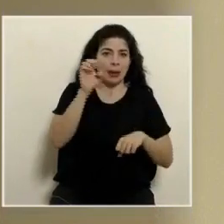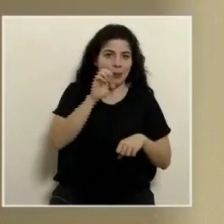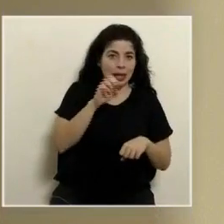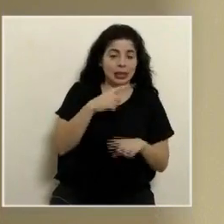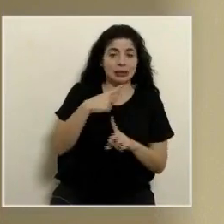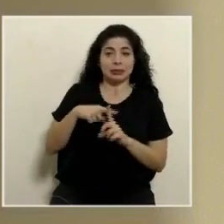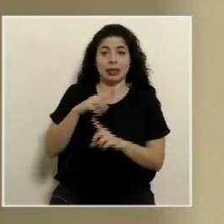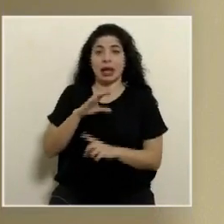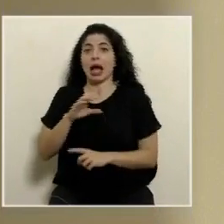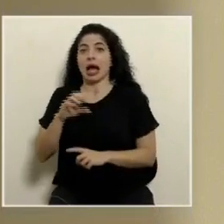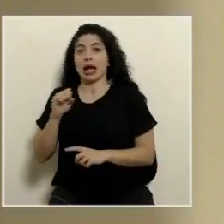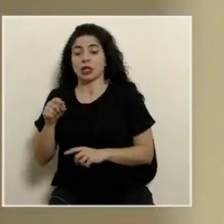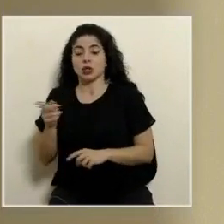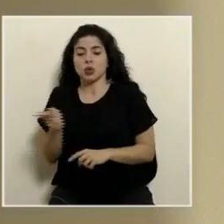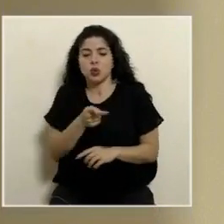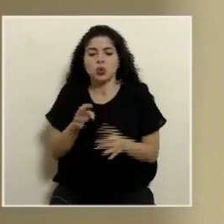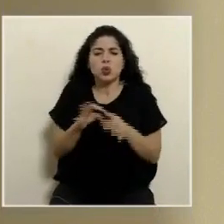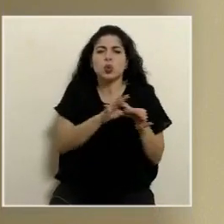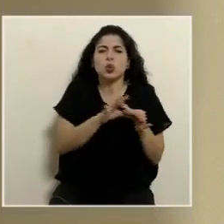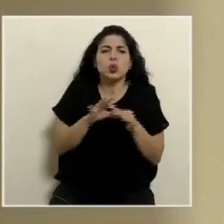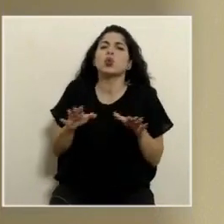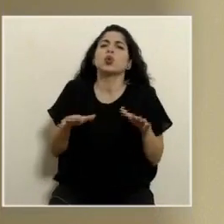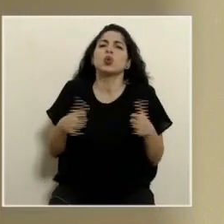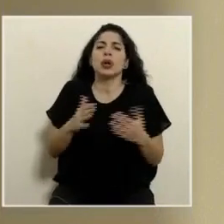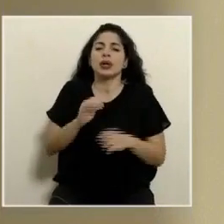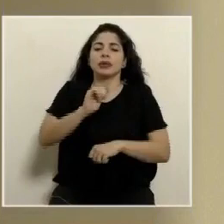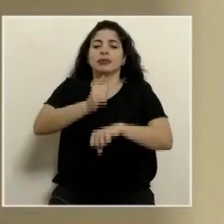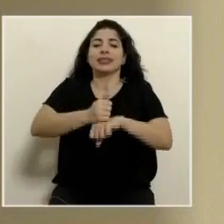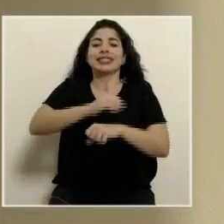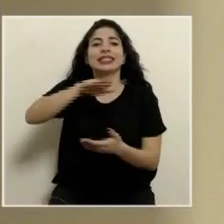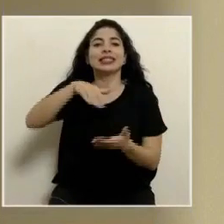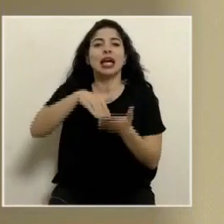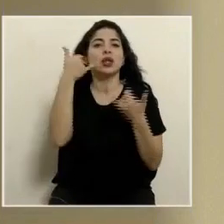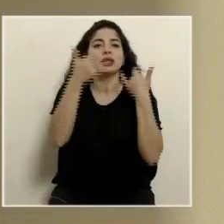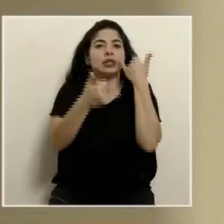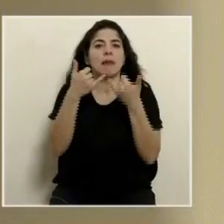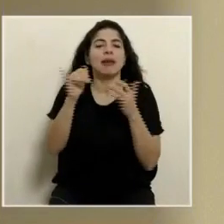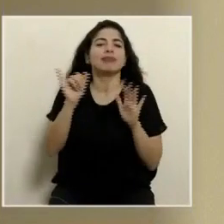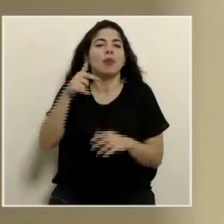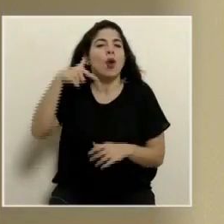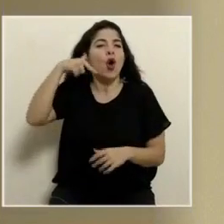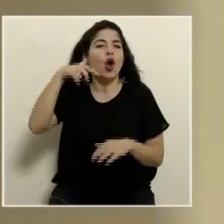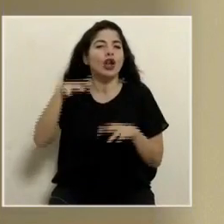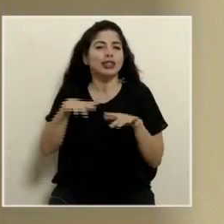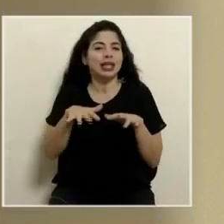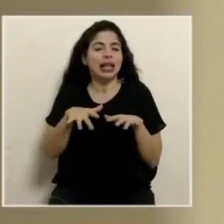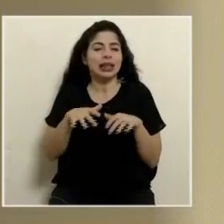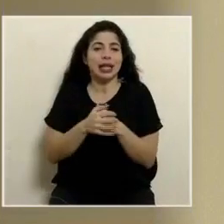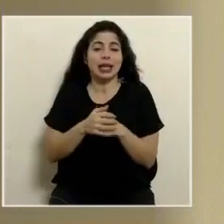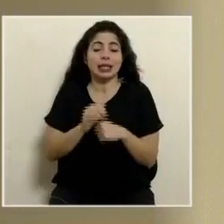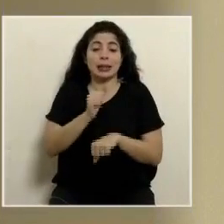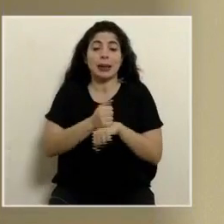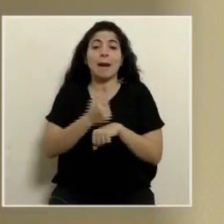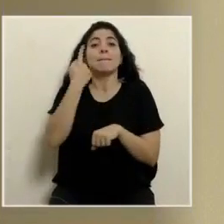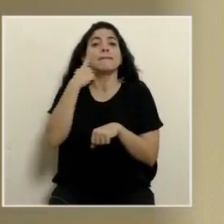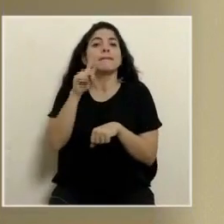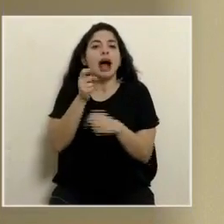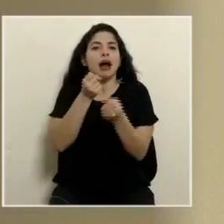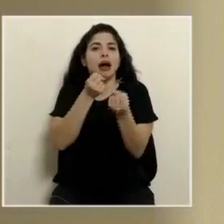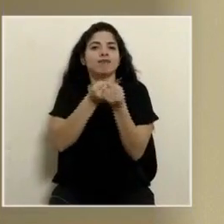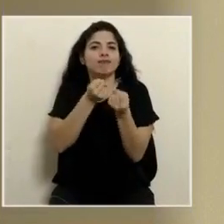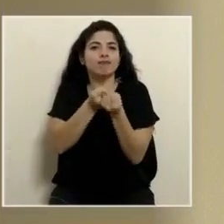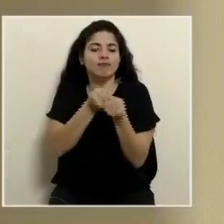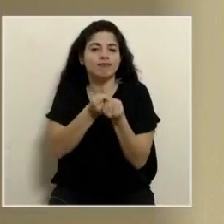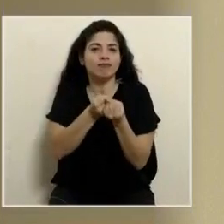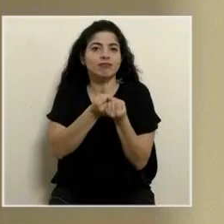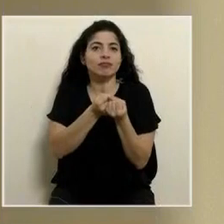y la Caja es establecer un centro de llamadas, un tipo de call center, para reforzar